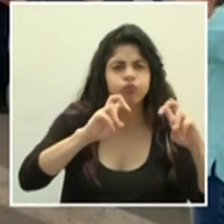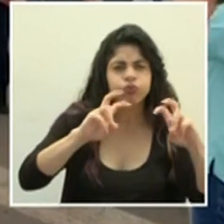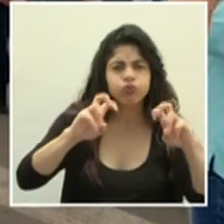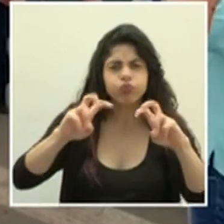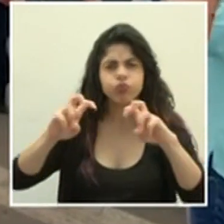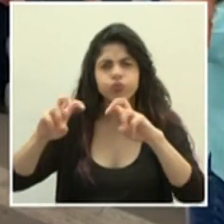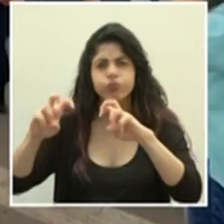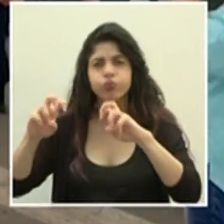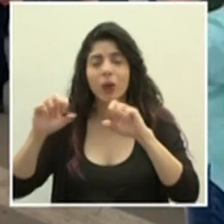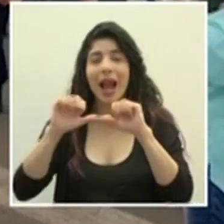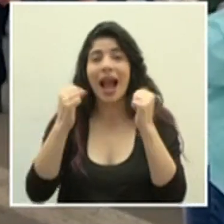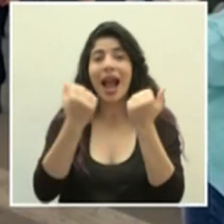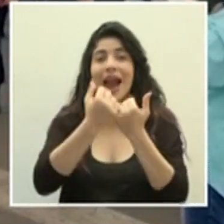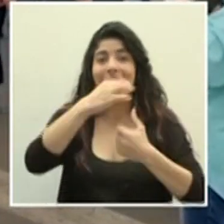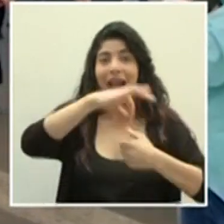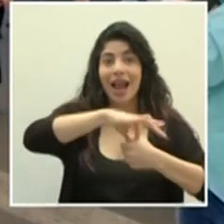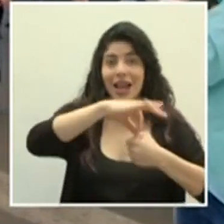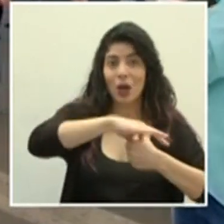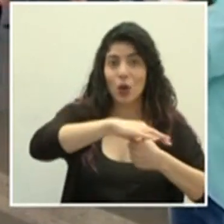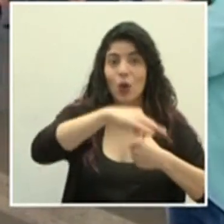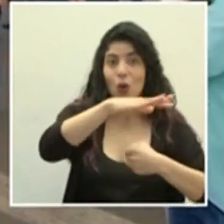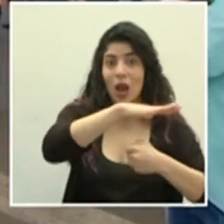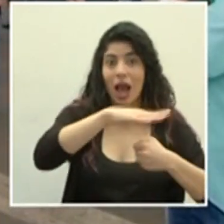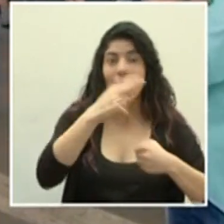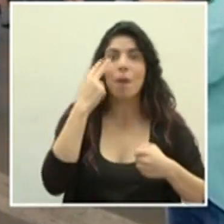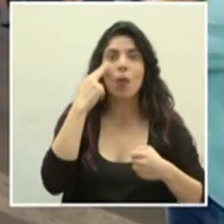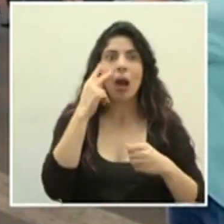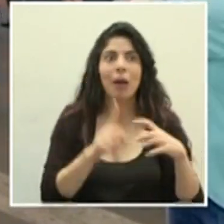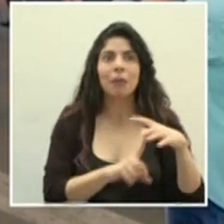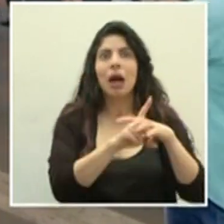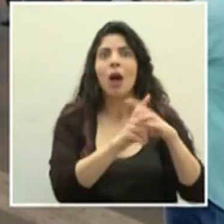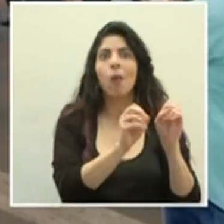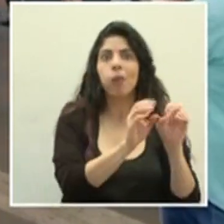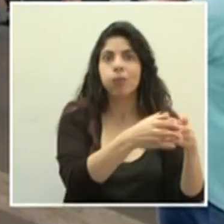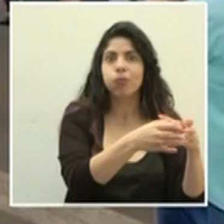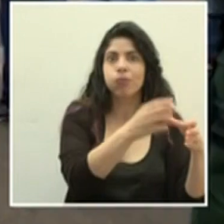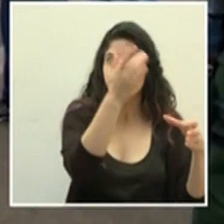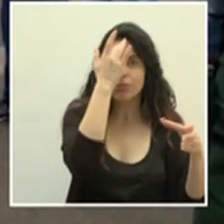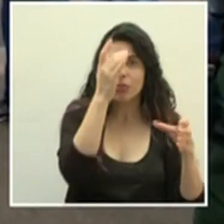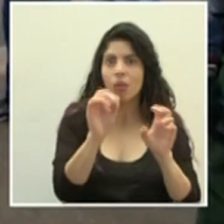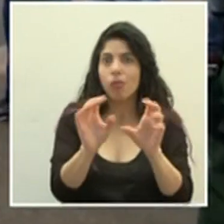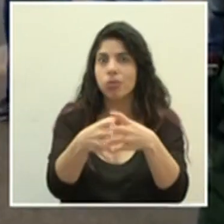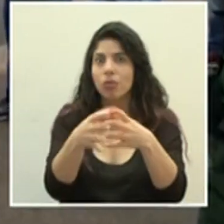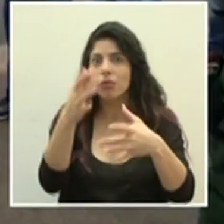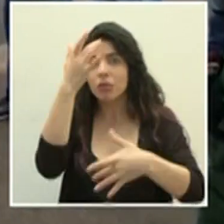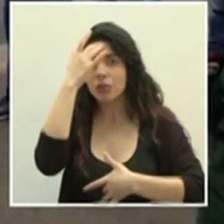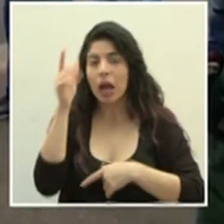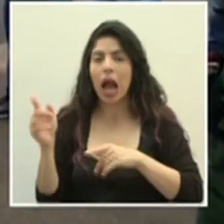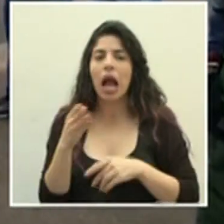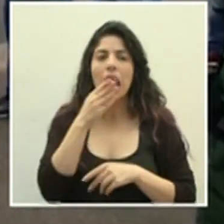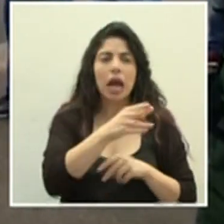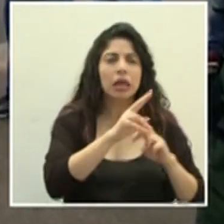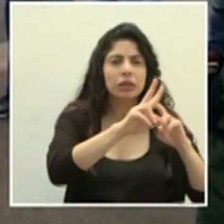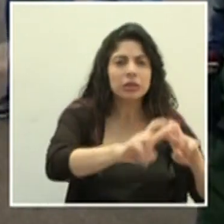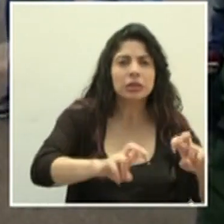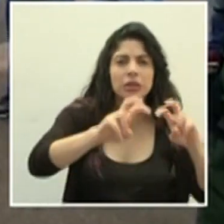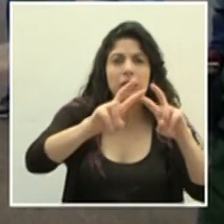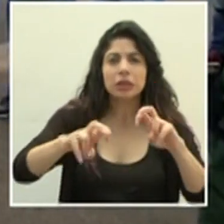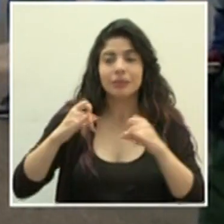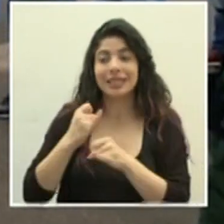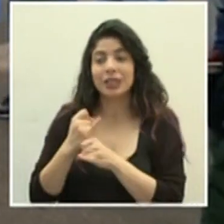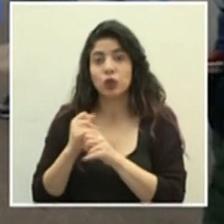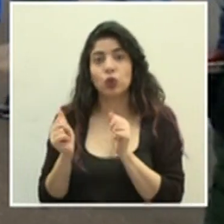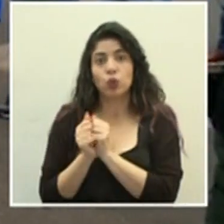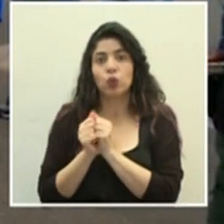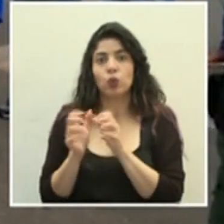del área agrícola, visto los clústeres que se han venido trabajando, y lo que se pretende hacer es un abordaje